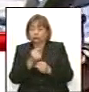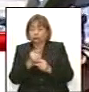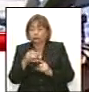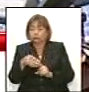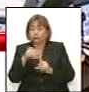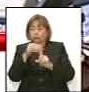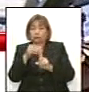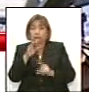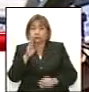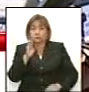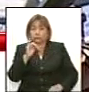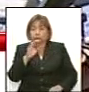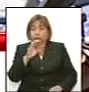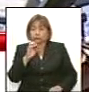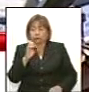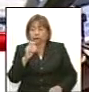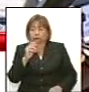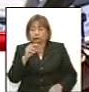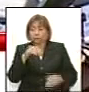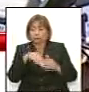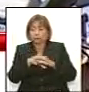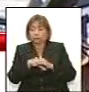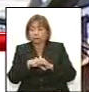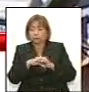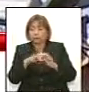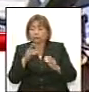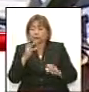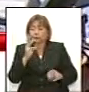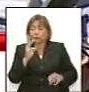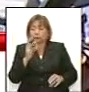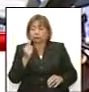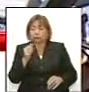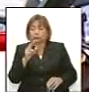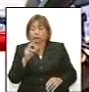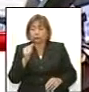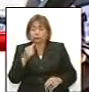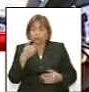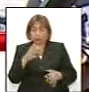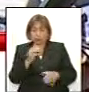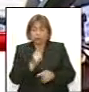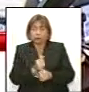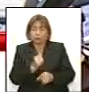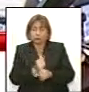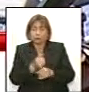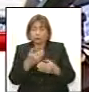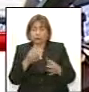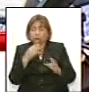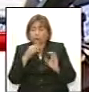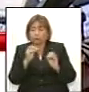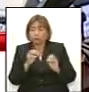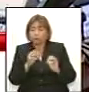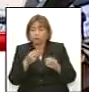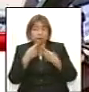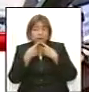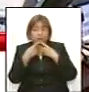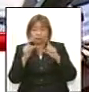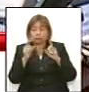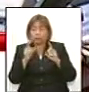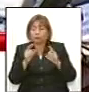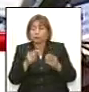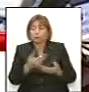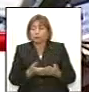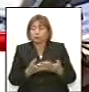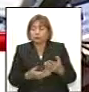de Bicentenario en Vegeta que está dentro de la Comisión de Huaura y hemos trabajado ya con ellos, incluso hemos comenzado a difundir el carnaval de